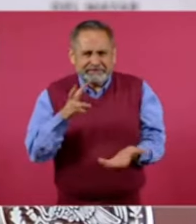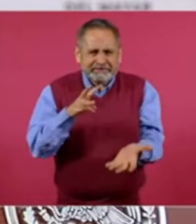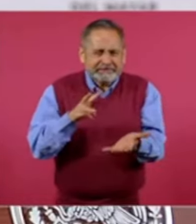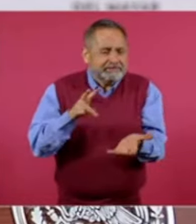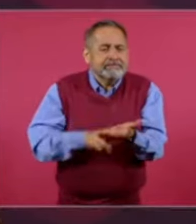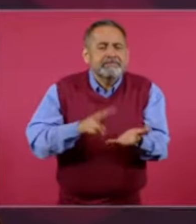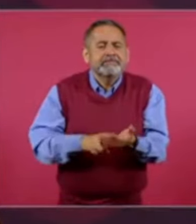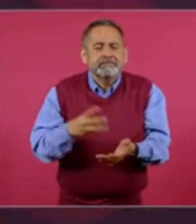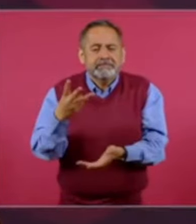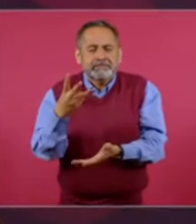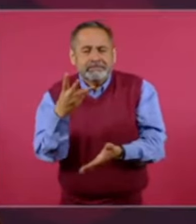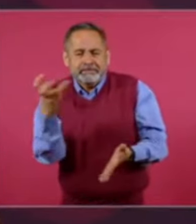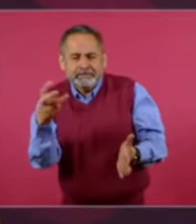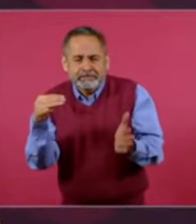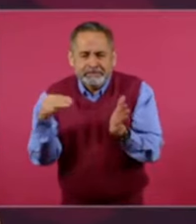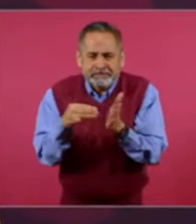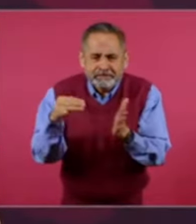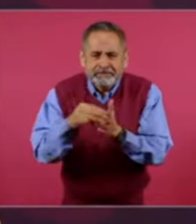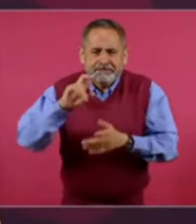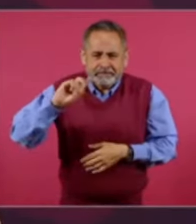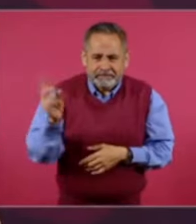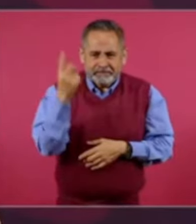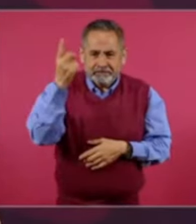300 millones de dólares?